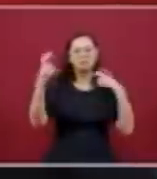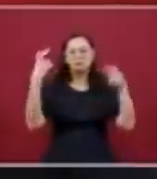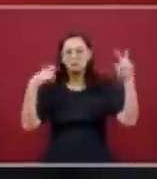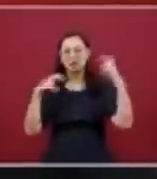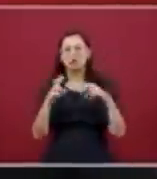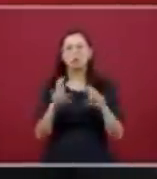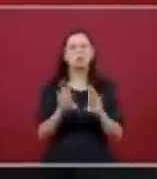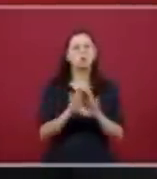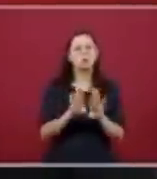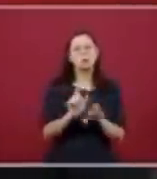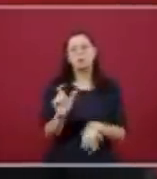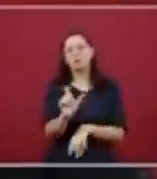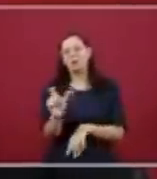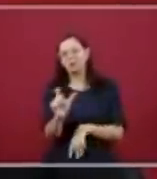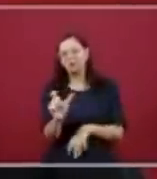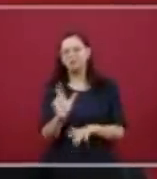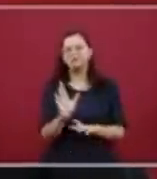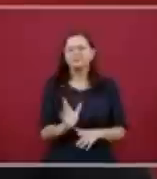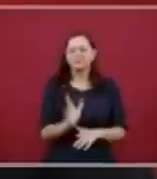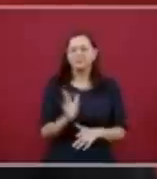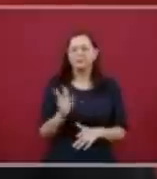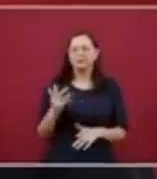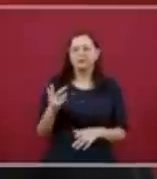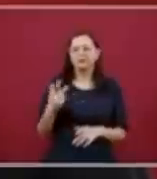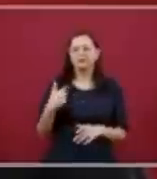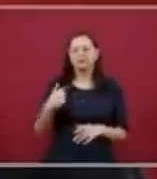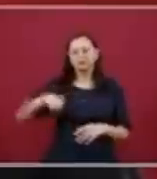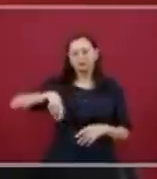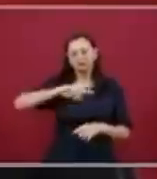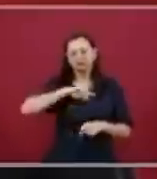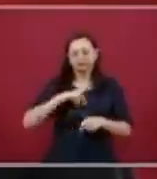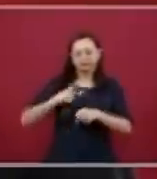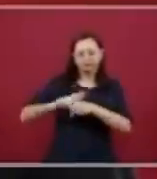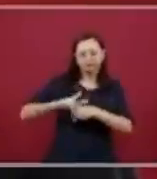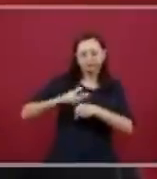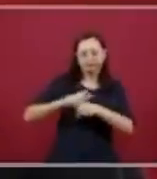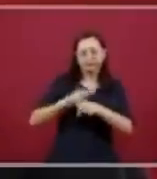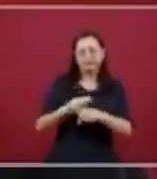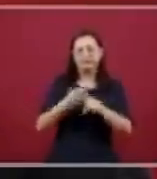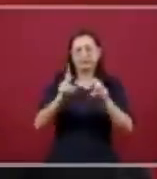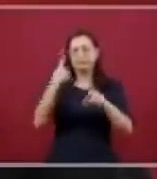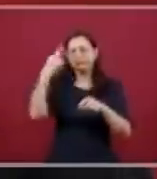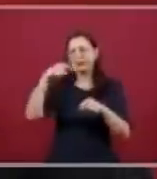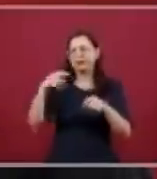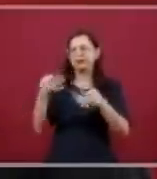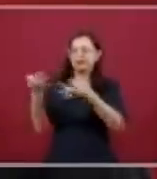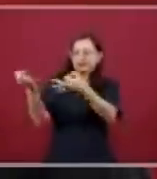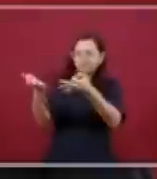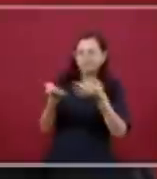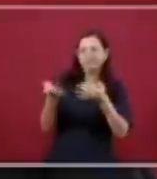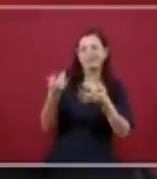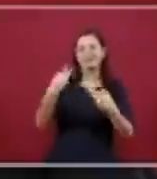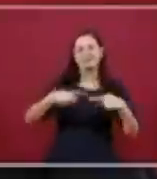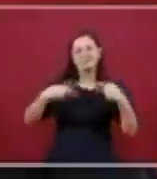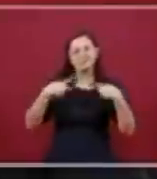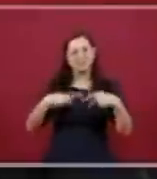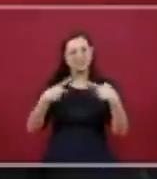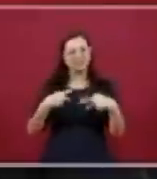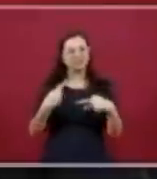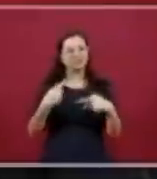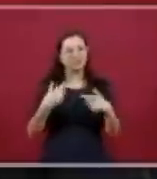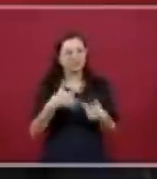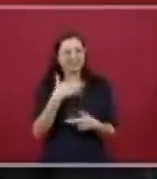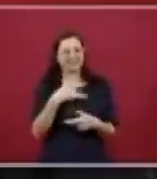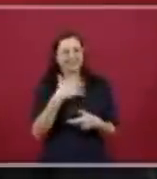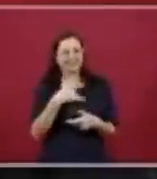Estamos trabajando en los atractivos ancla para que haya más atractivos. Les recuerdo a ustedes que estamos en el